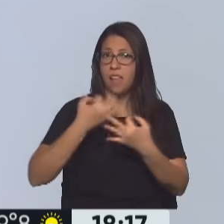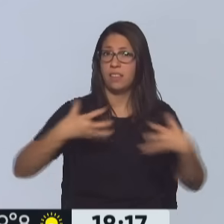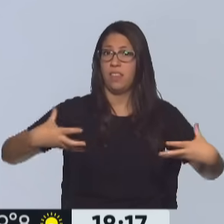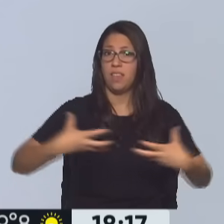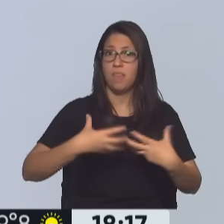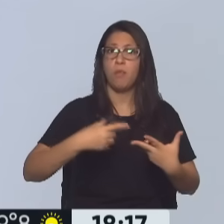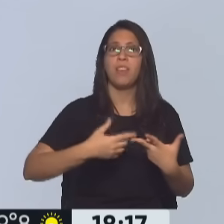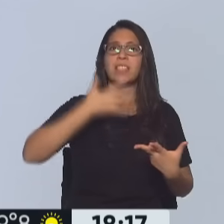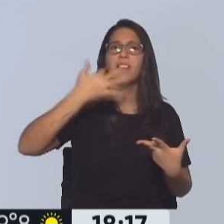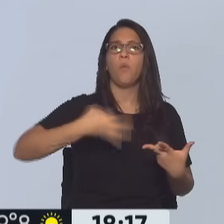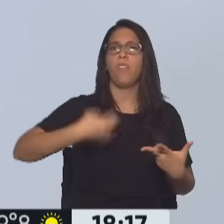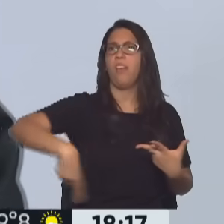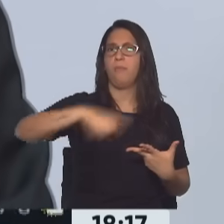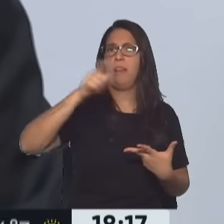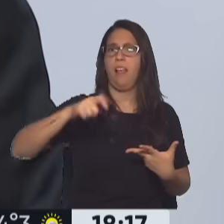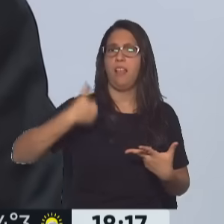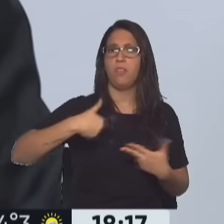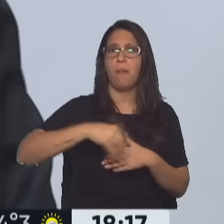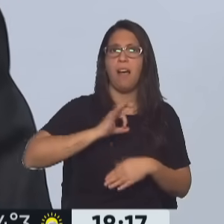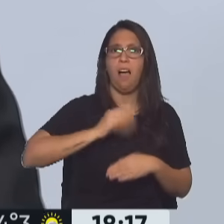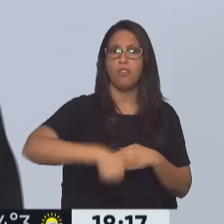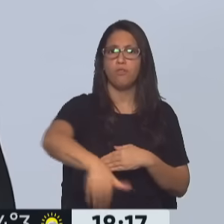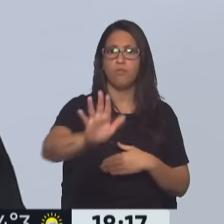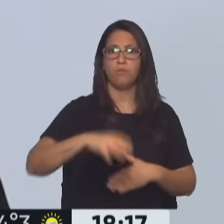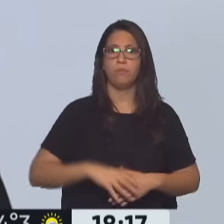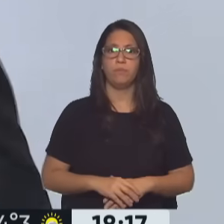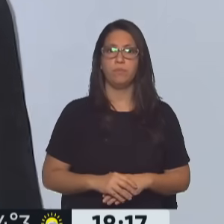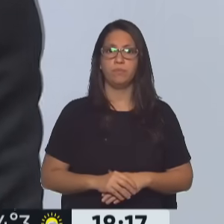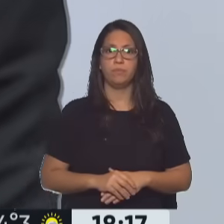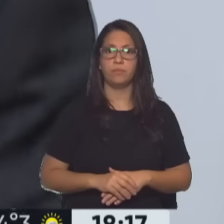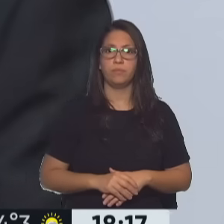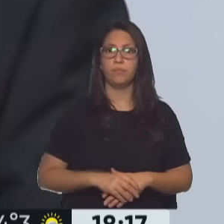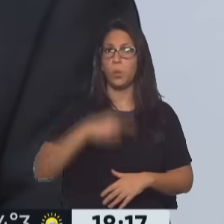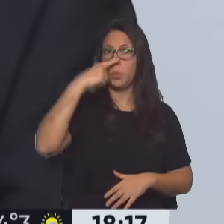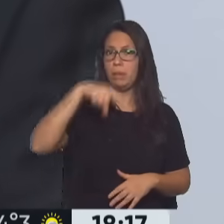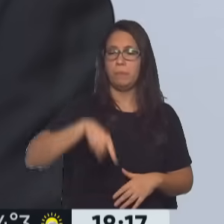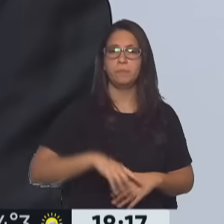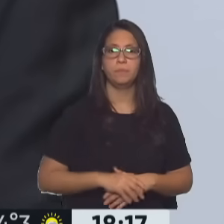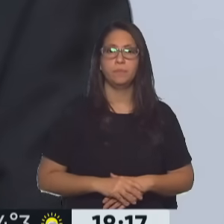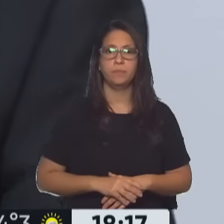en certidumbre para los argentinos para los próximos años. Ministro,